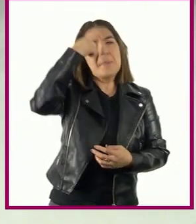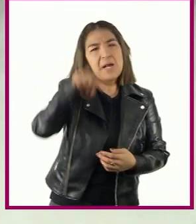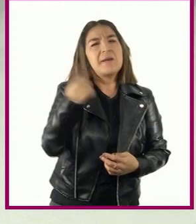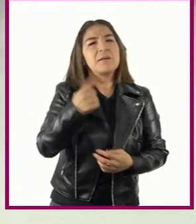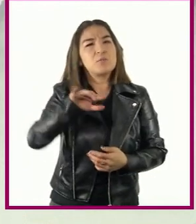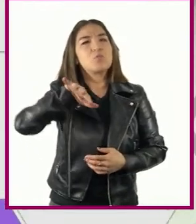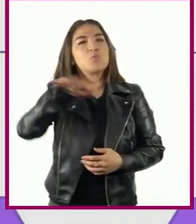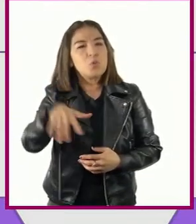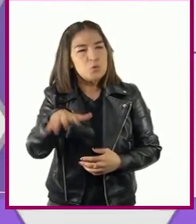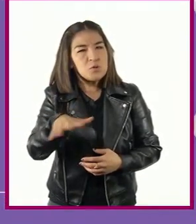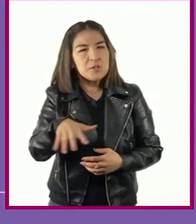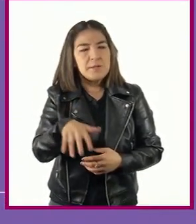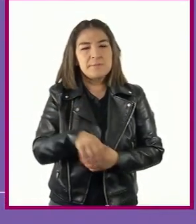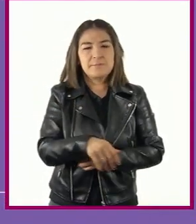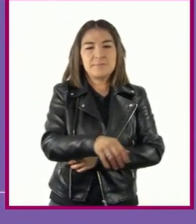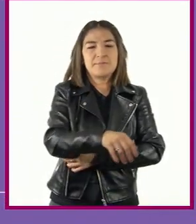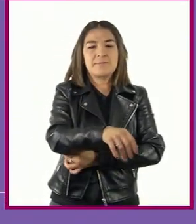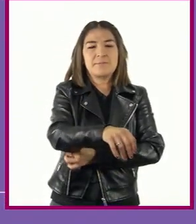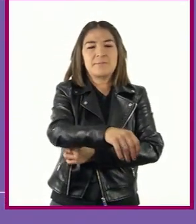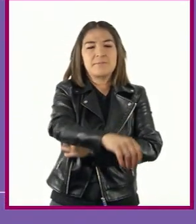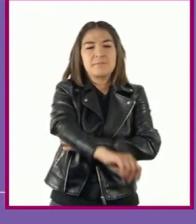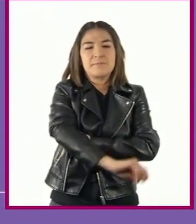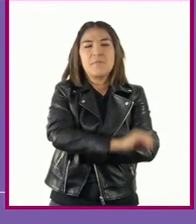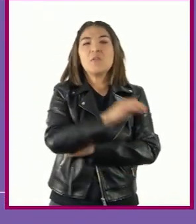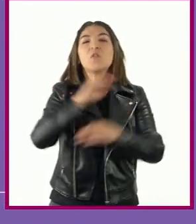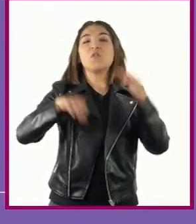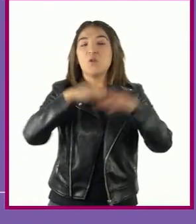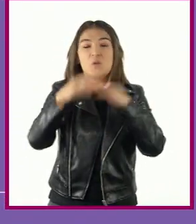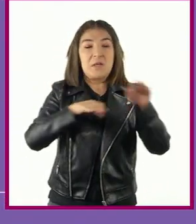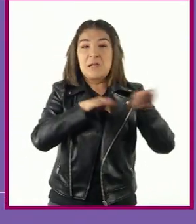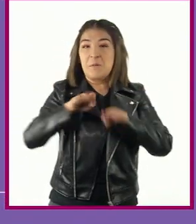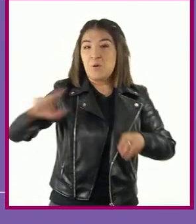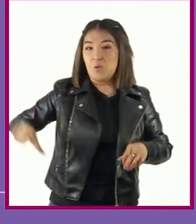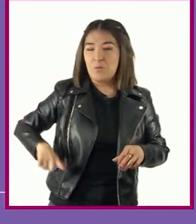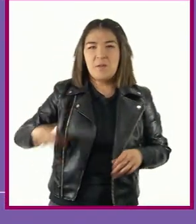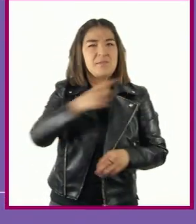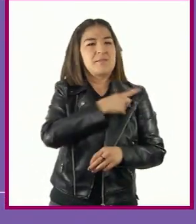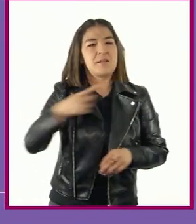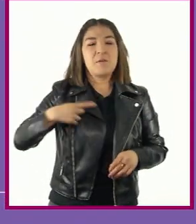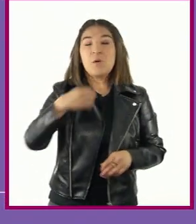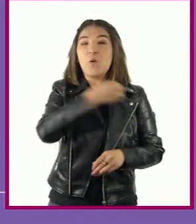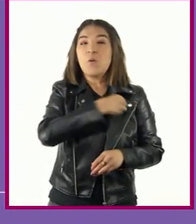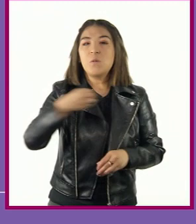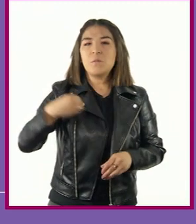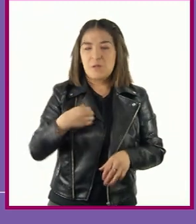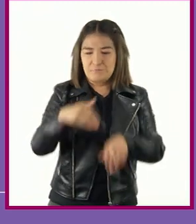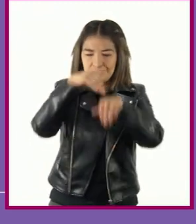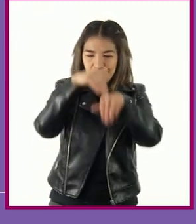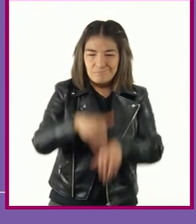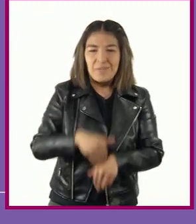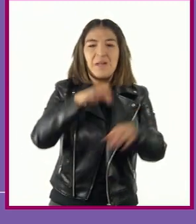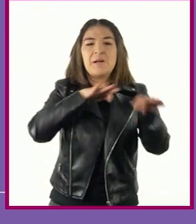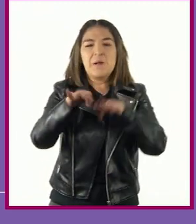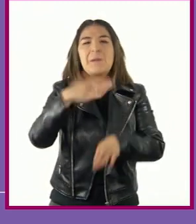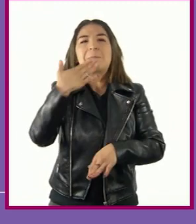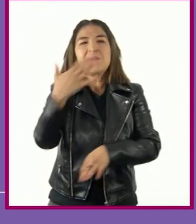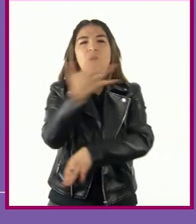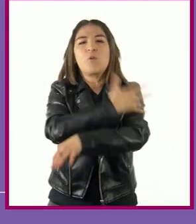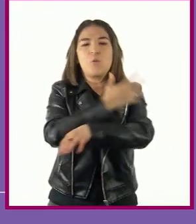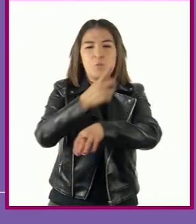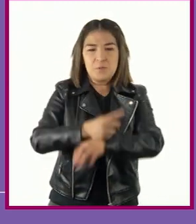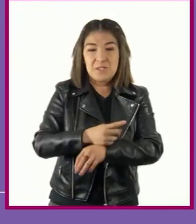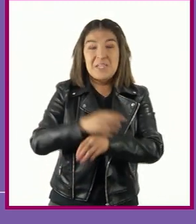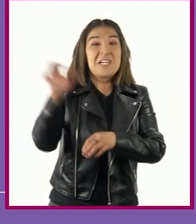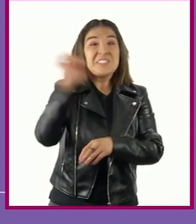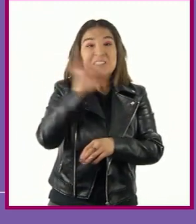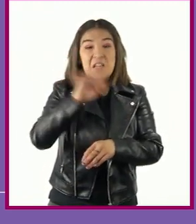ello. Todos los servidores públicos tienen la obligación de conducirse de manera adecuada y honesta. En